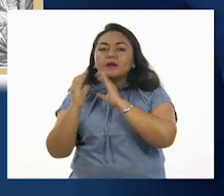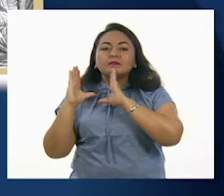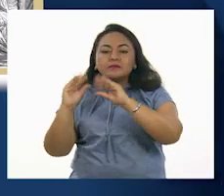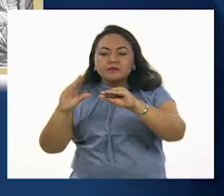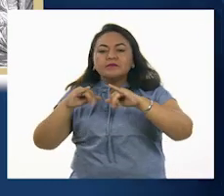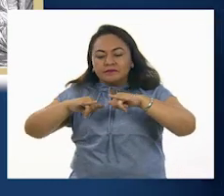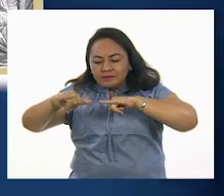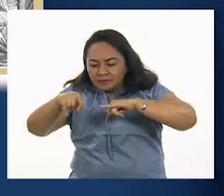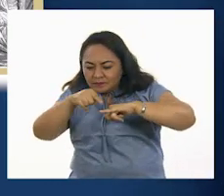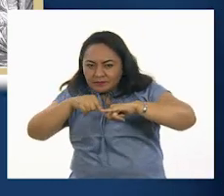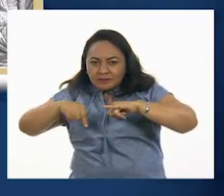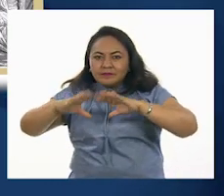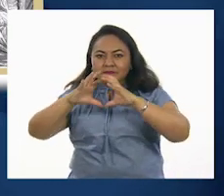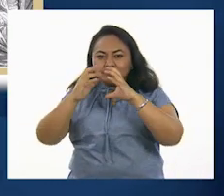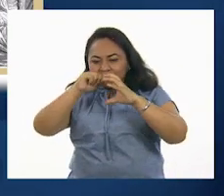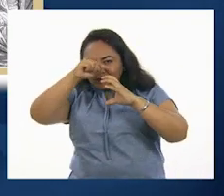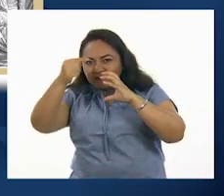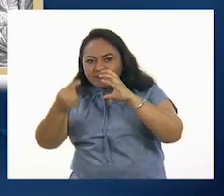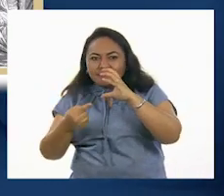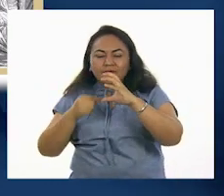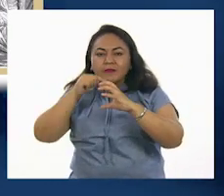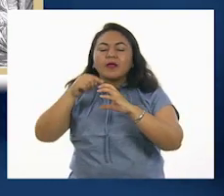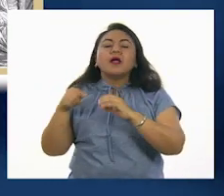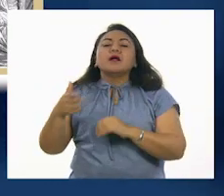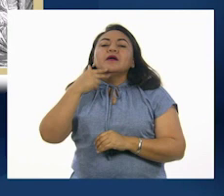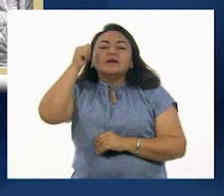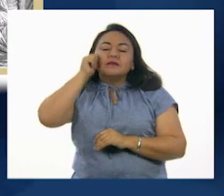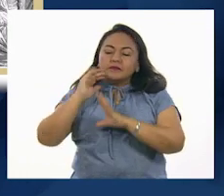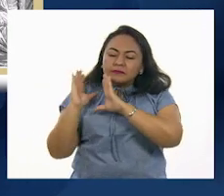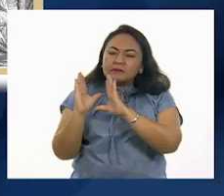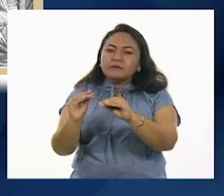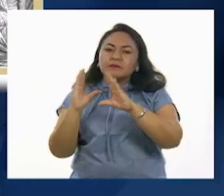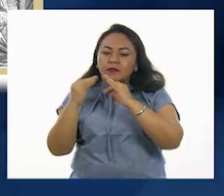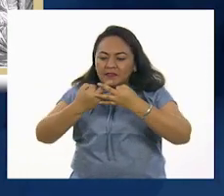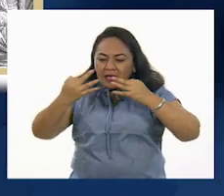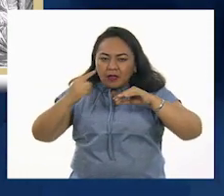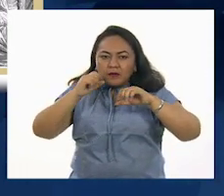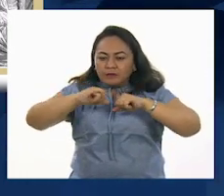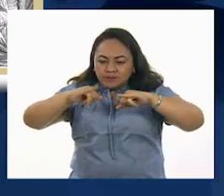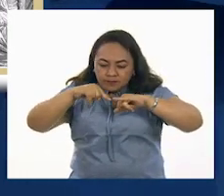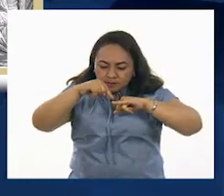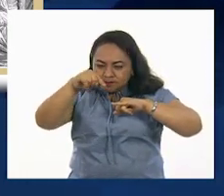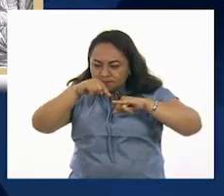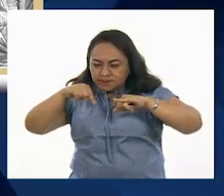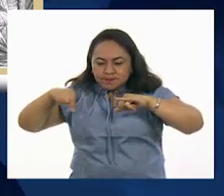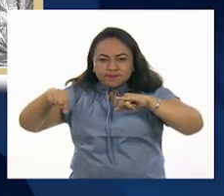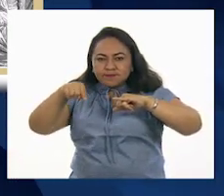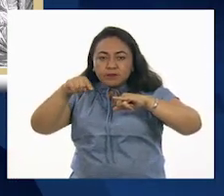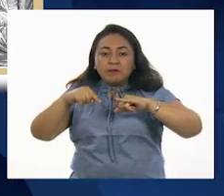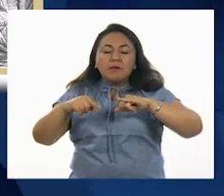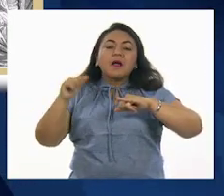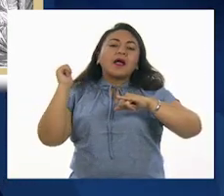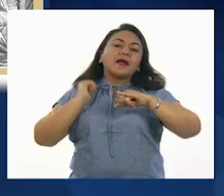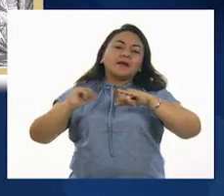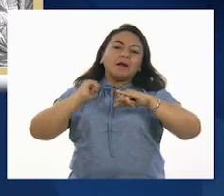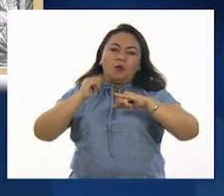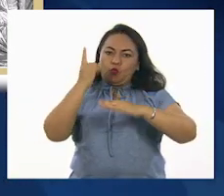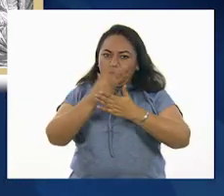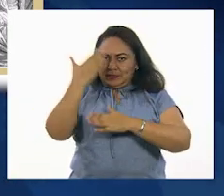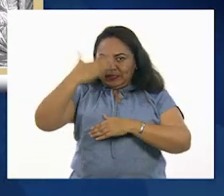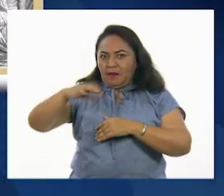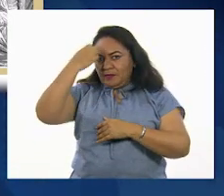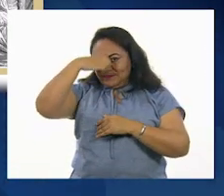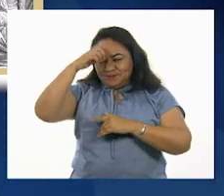al Mediterráneo. Aristóteles le educó en el conocimiento de los territorios que hasta ese momento eran conocidos por los griegos.